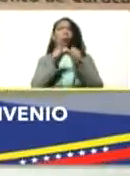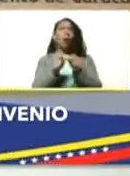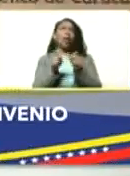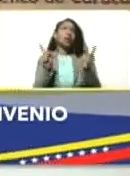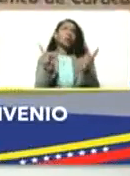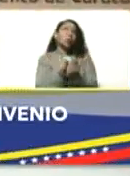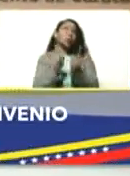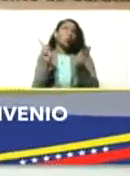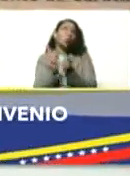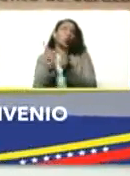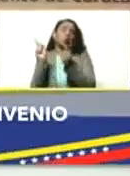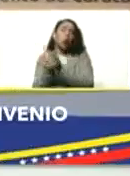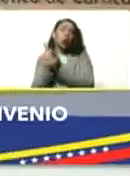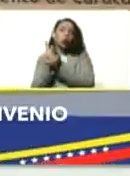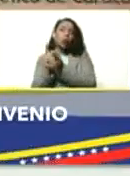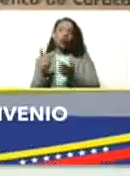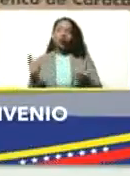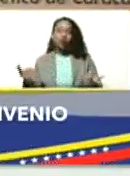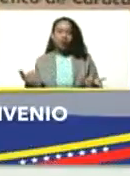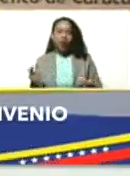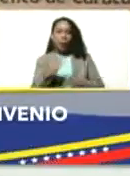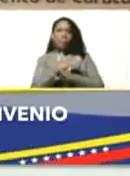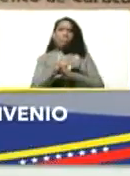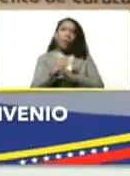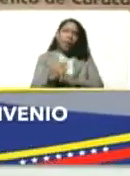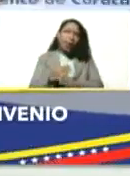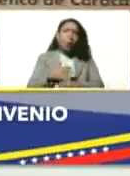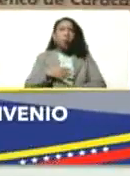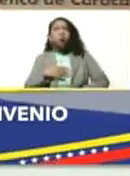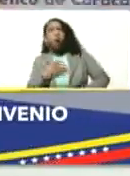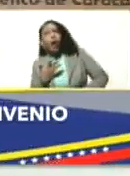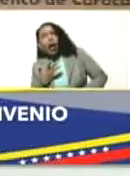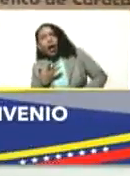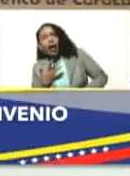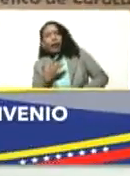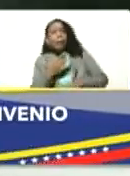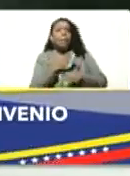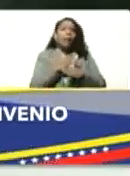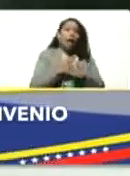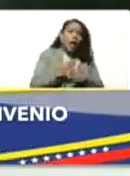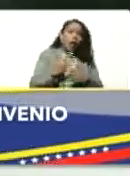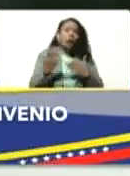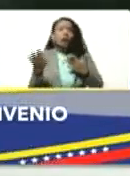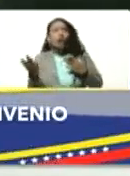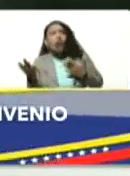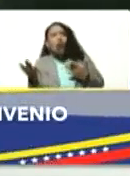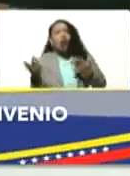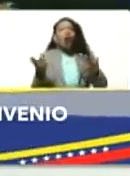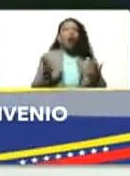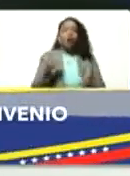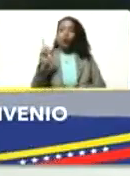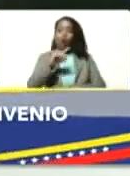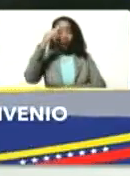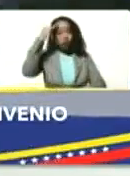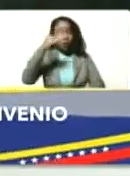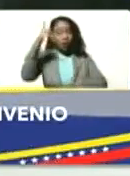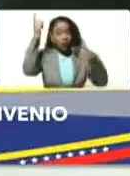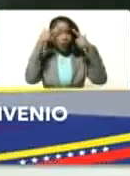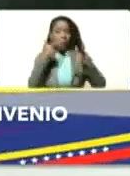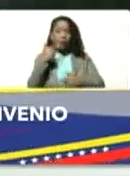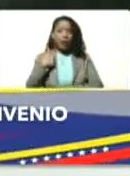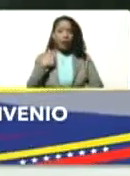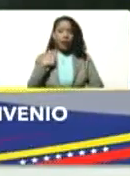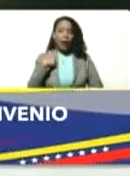chiquito ahí, que medio se puede, lo que medio se pueda. Es lo que el comandante Chávez me decía a mí,